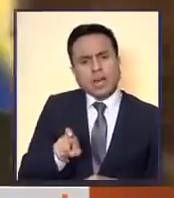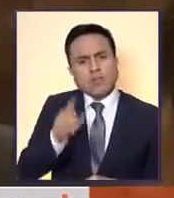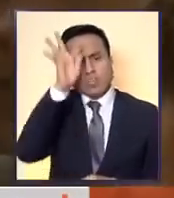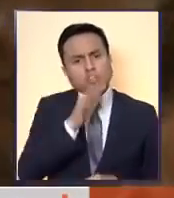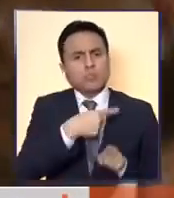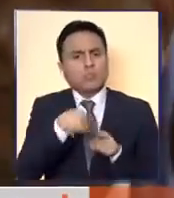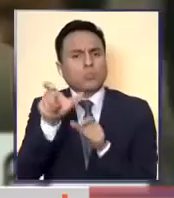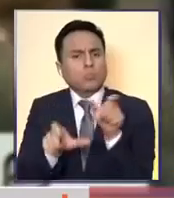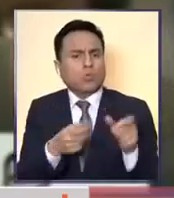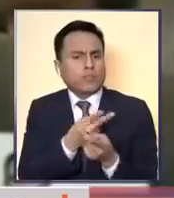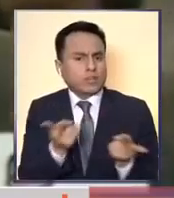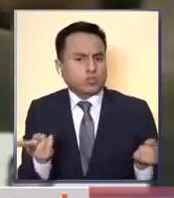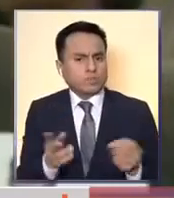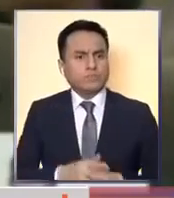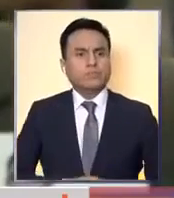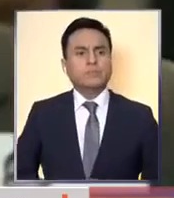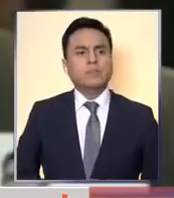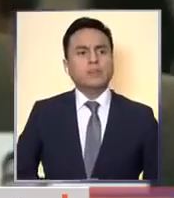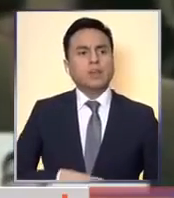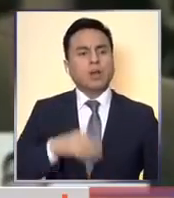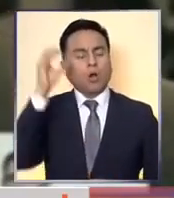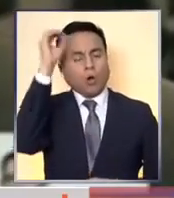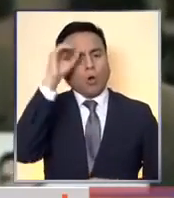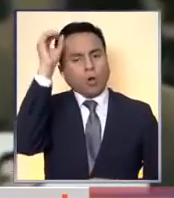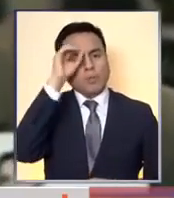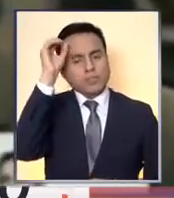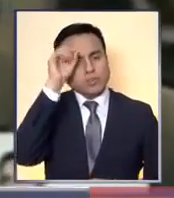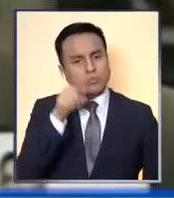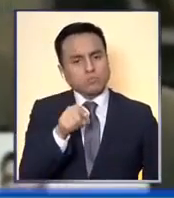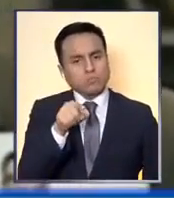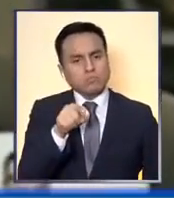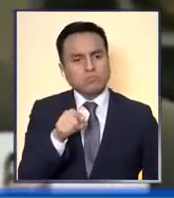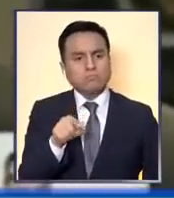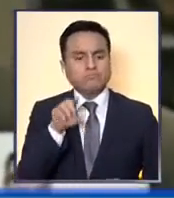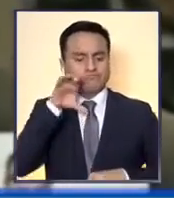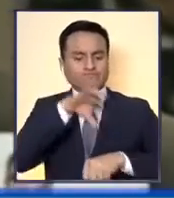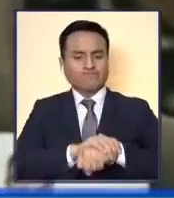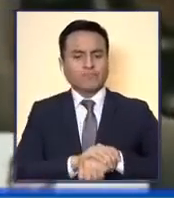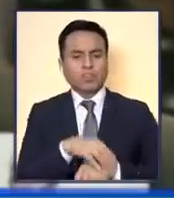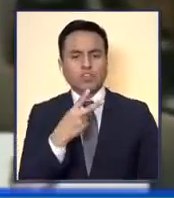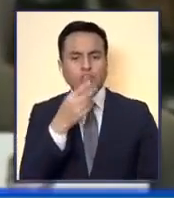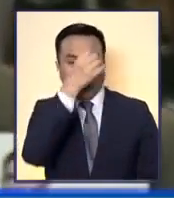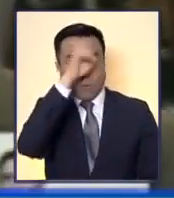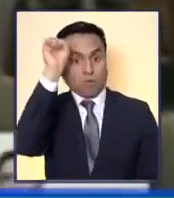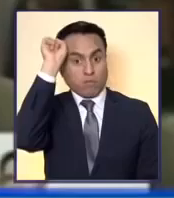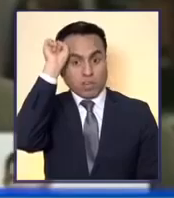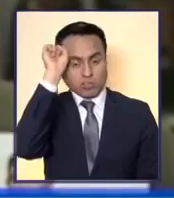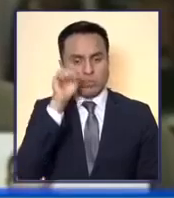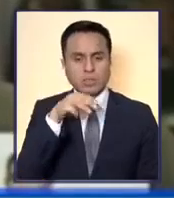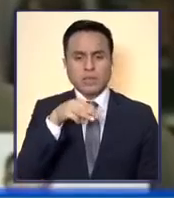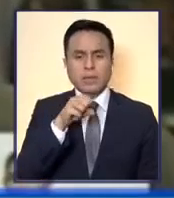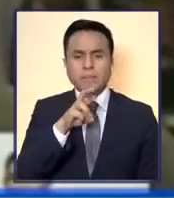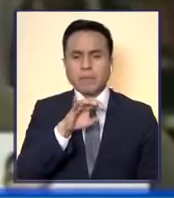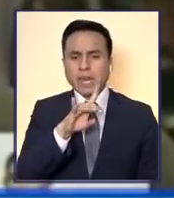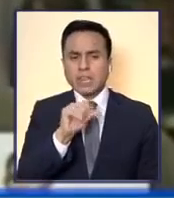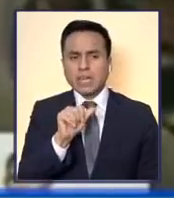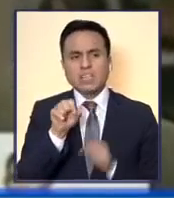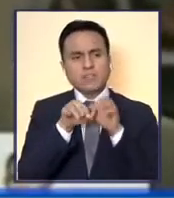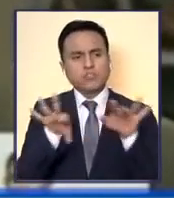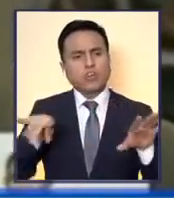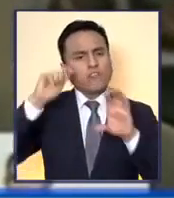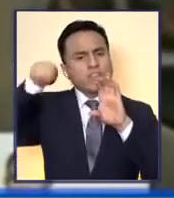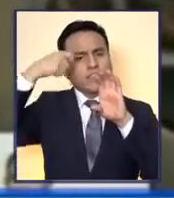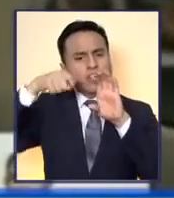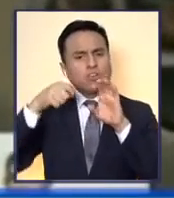públicos. Preguntarle su opinión sobre la detención de dos bomberos en Mérida por la difusión de un video en